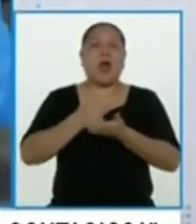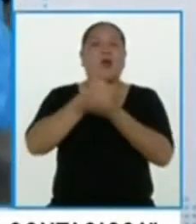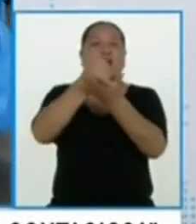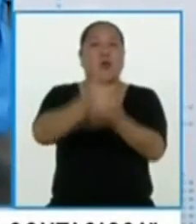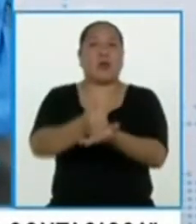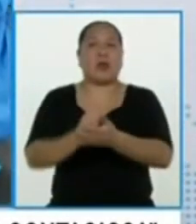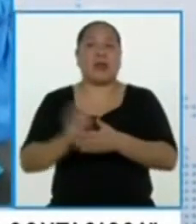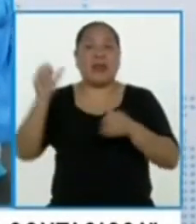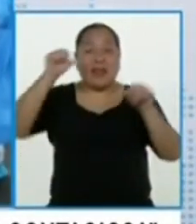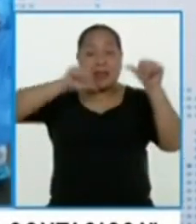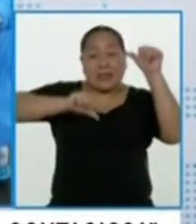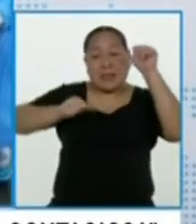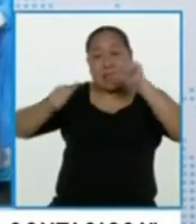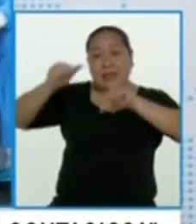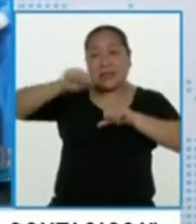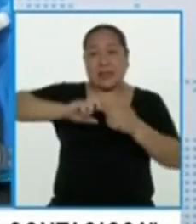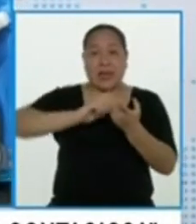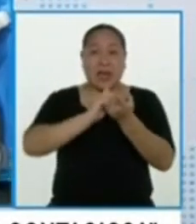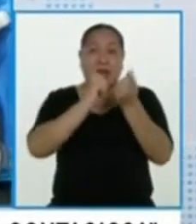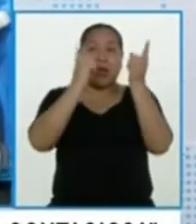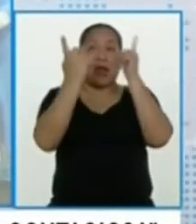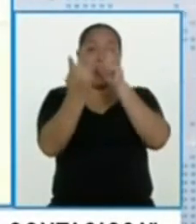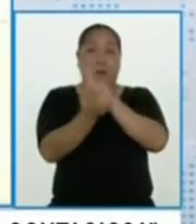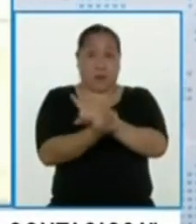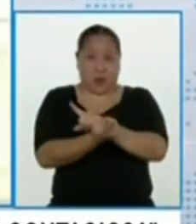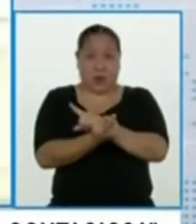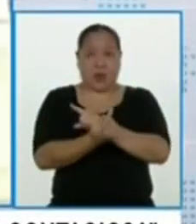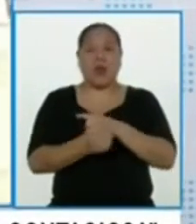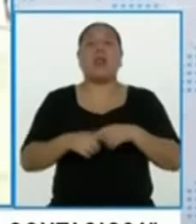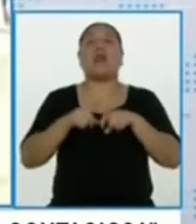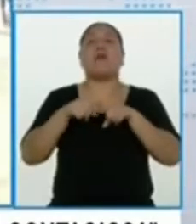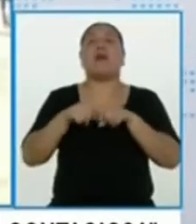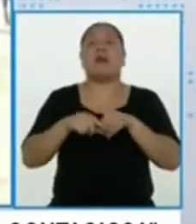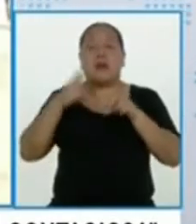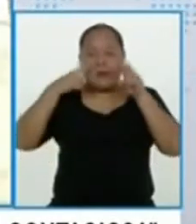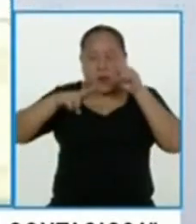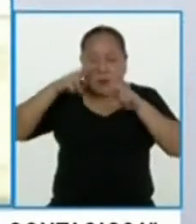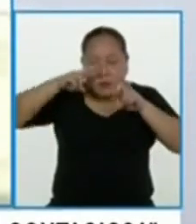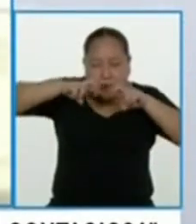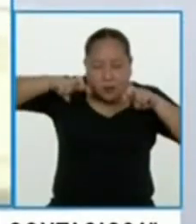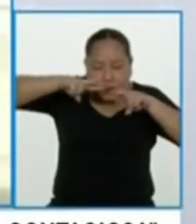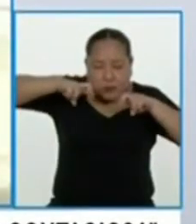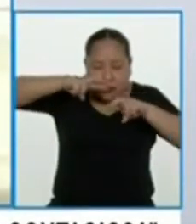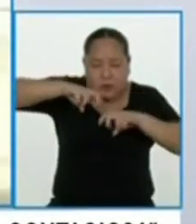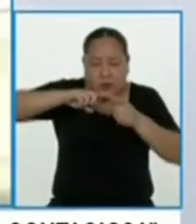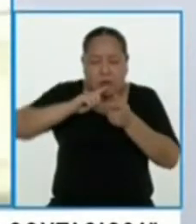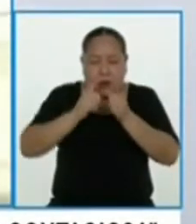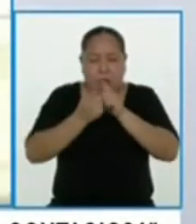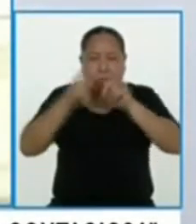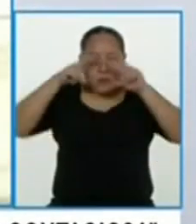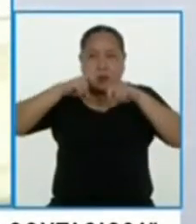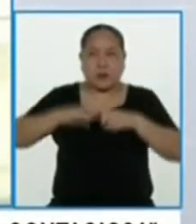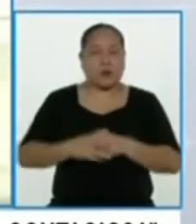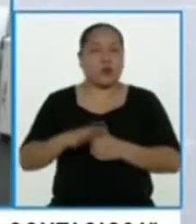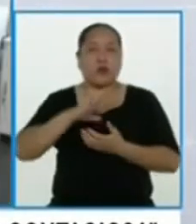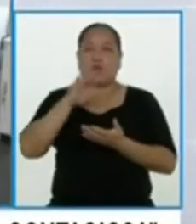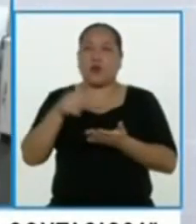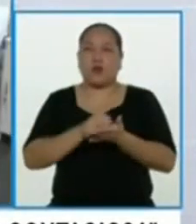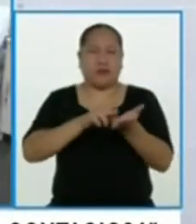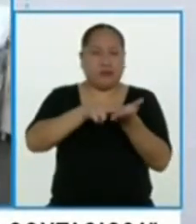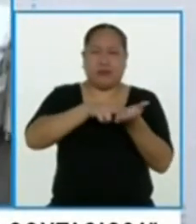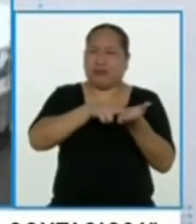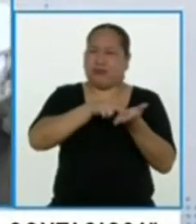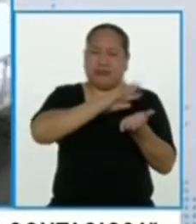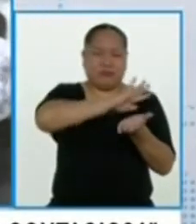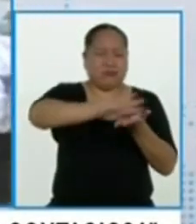Entonces, la ciencia evoluciona uh-huh. en la medida de que empezamos a investigar más y más y más. Nosotros hemos hecho casi un borrón y cuenta